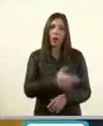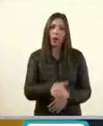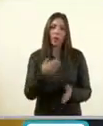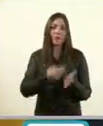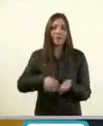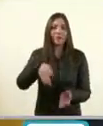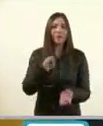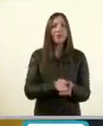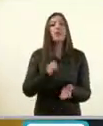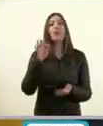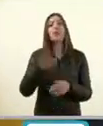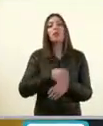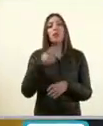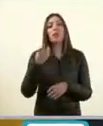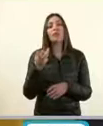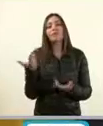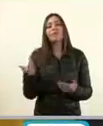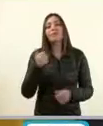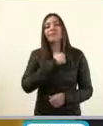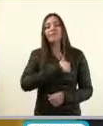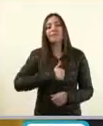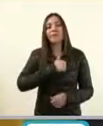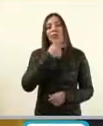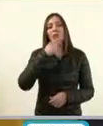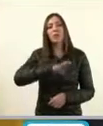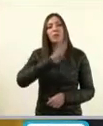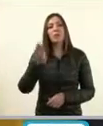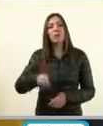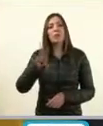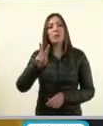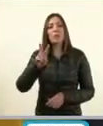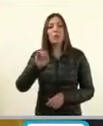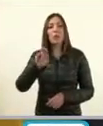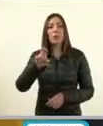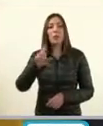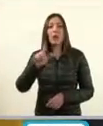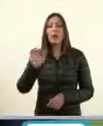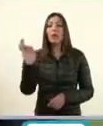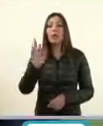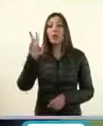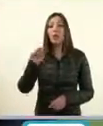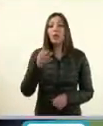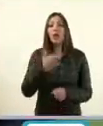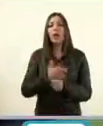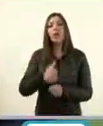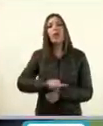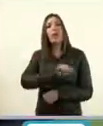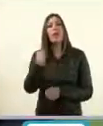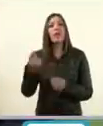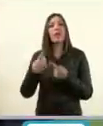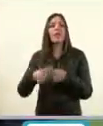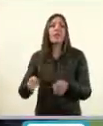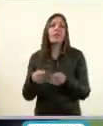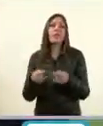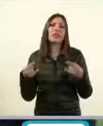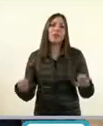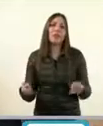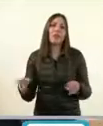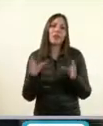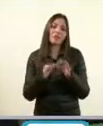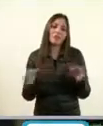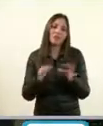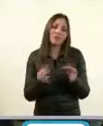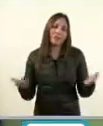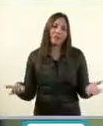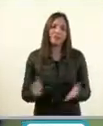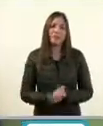y que desgraciadamente muere de viruela, que si no lo hubiera hecho, estaríamos contando ahora otra cosa. ¿Sí? Si no se hubiera muerto por culpa de la viruela. Sí,